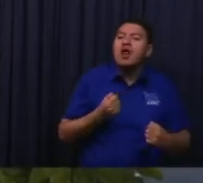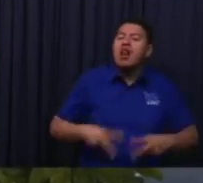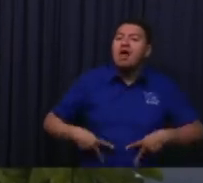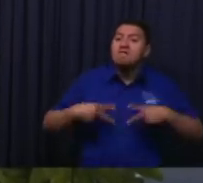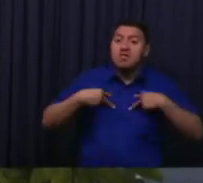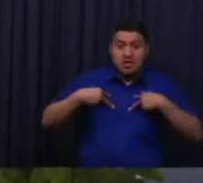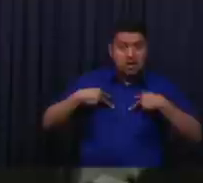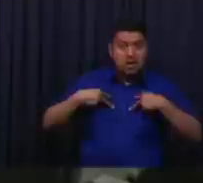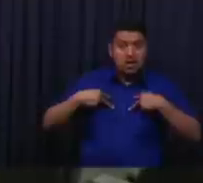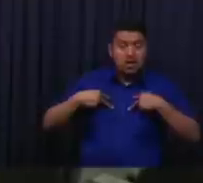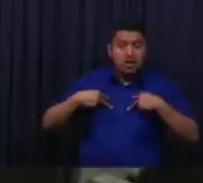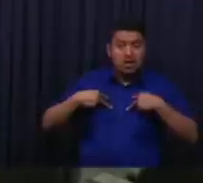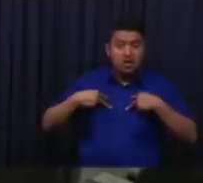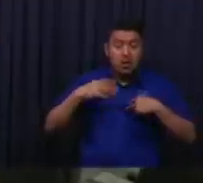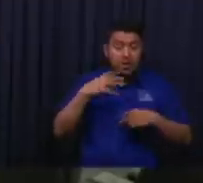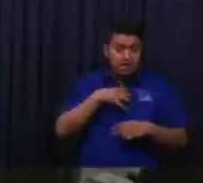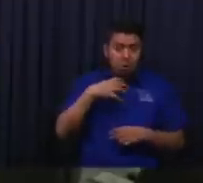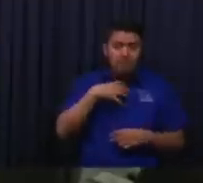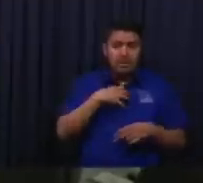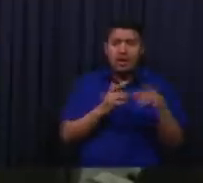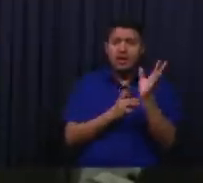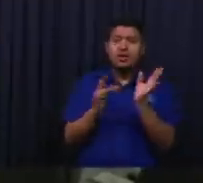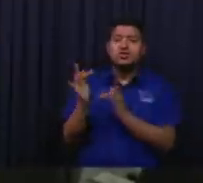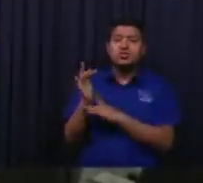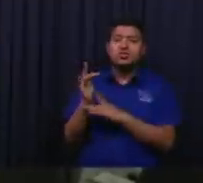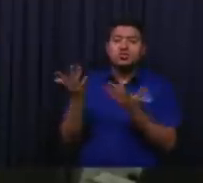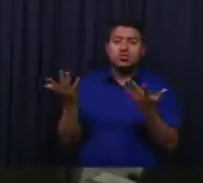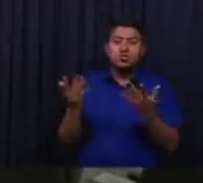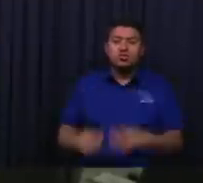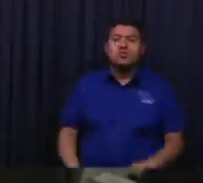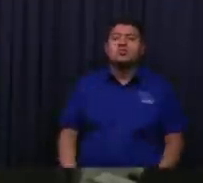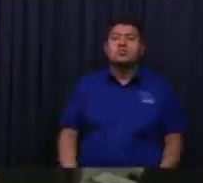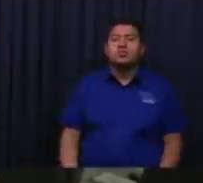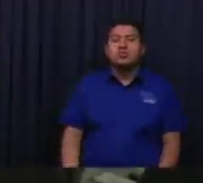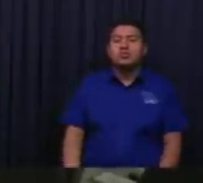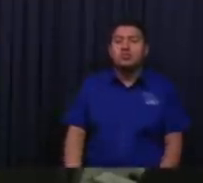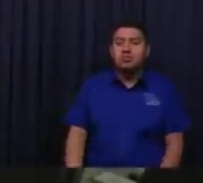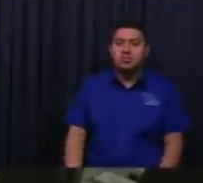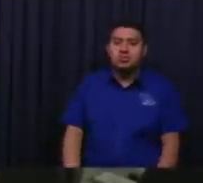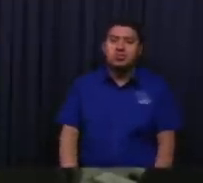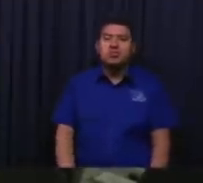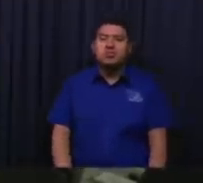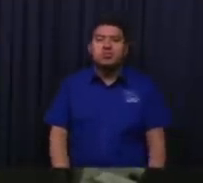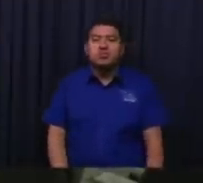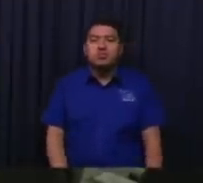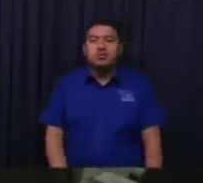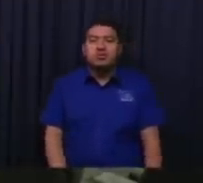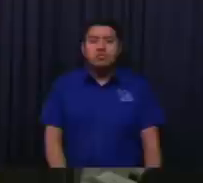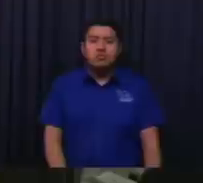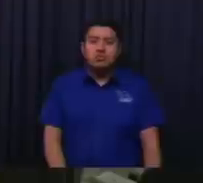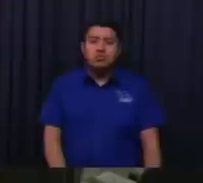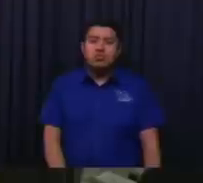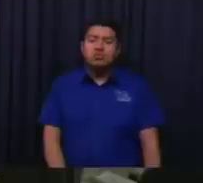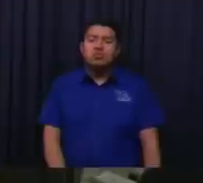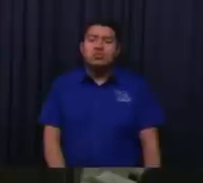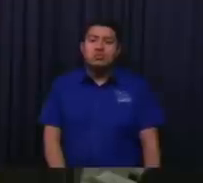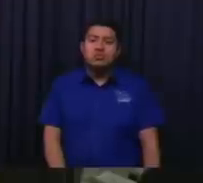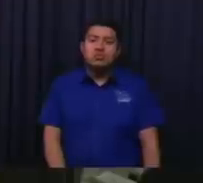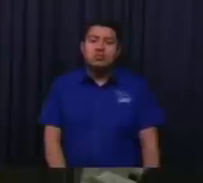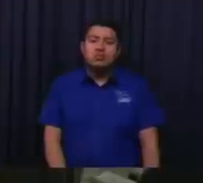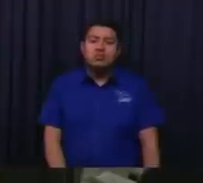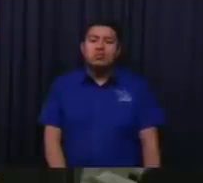¿Sí dice así o no dice así? Entonces, ¿en qué quedamos? Cuando resucitó, ¿él volvió a tomar su vida o lo resucitó el Espíritu